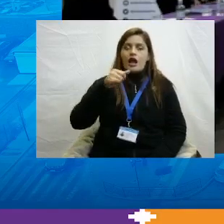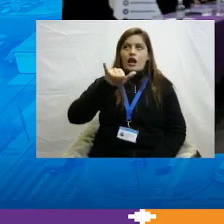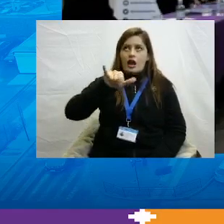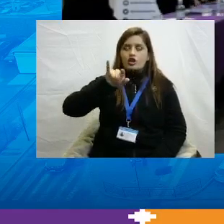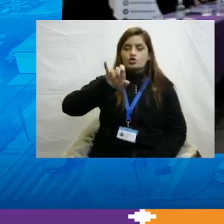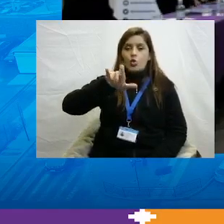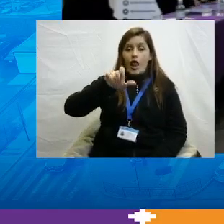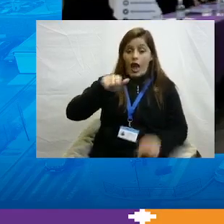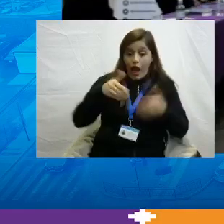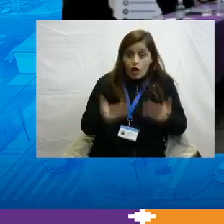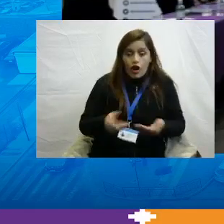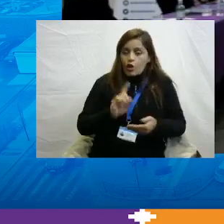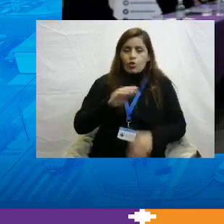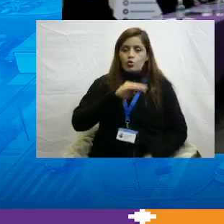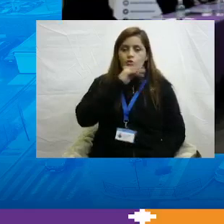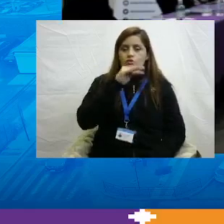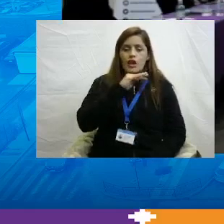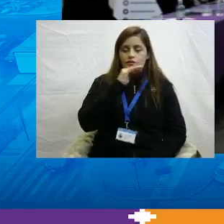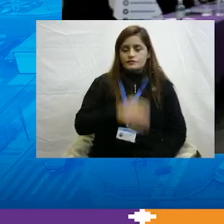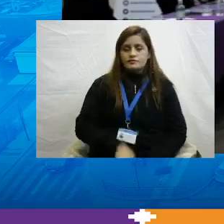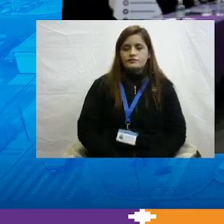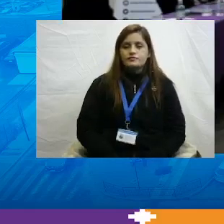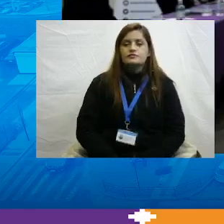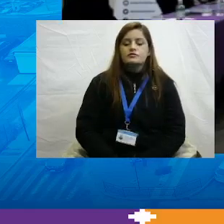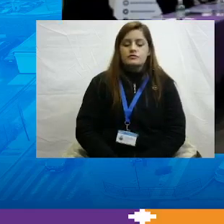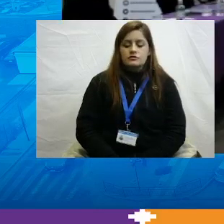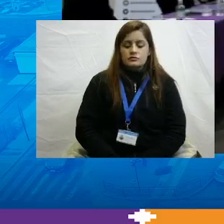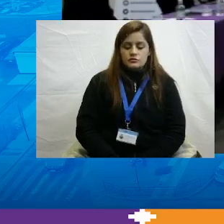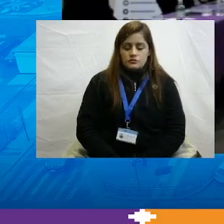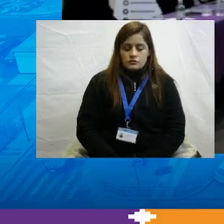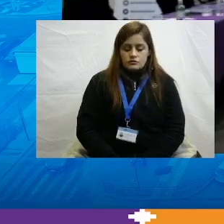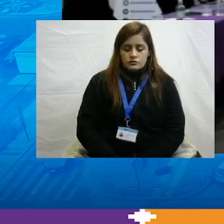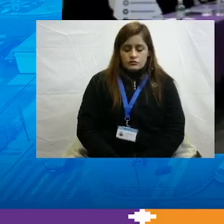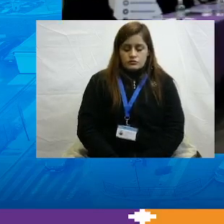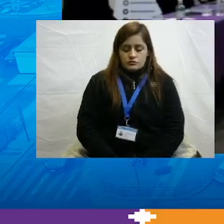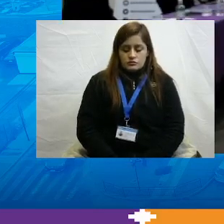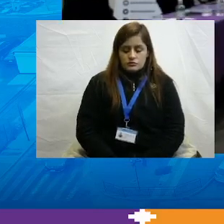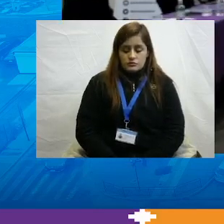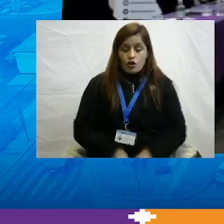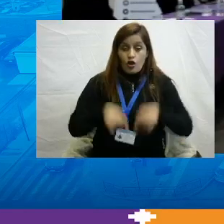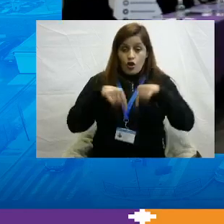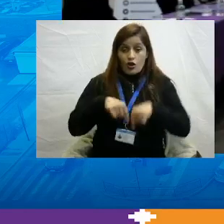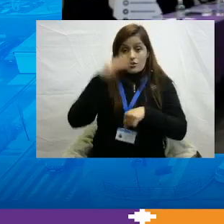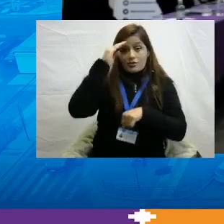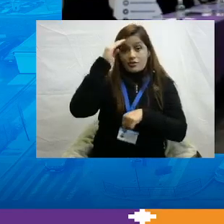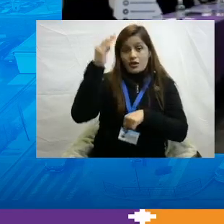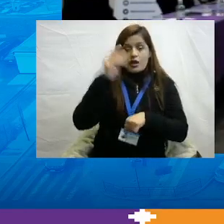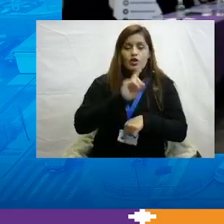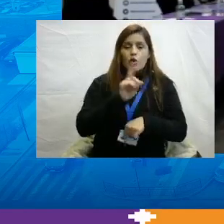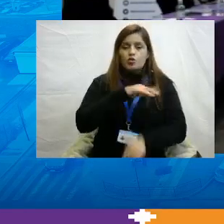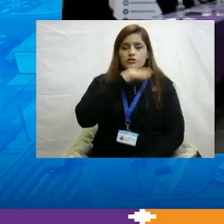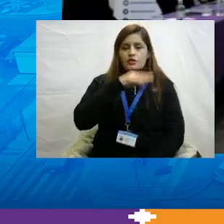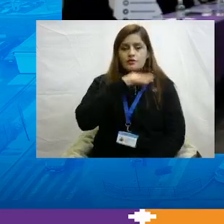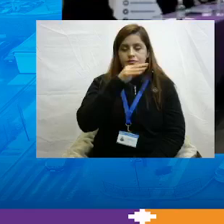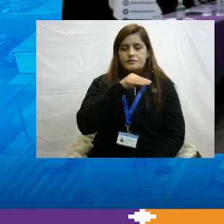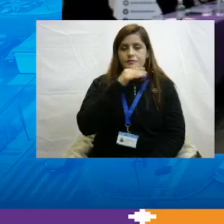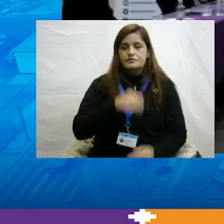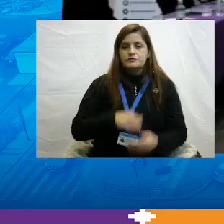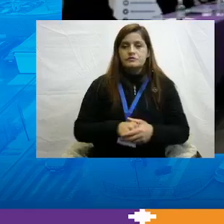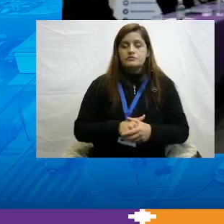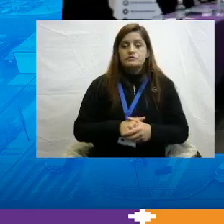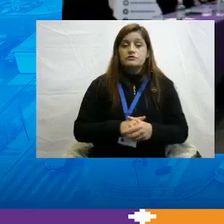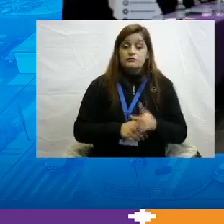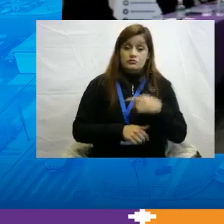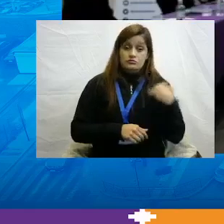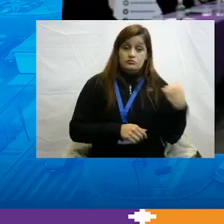dicha organización para los fines de los cuales se otorgó. Es más, hoy el terreno se encuentra en desuso. Por tanto, para esta